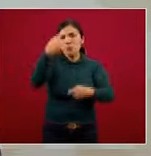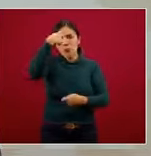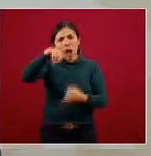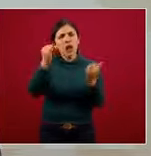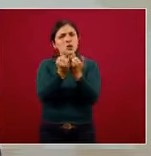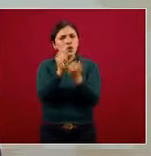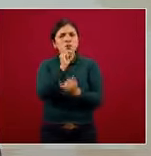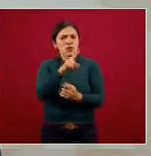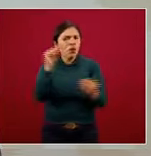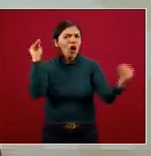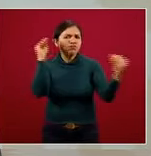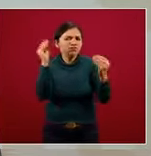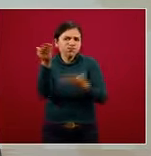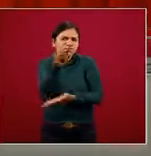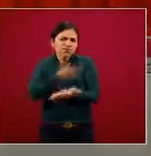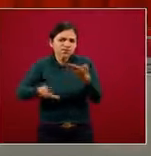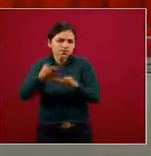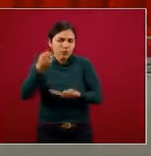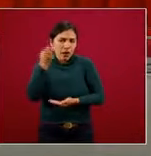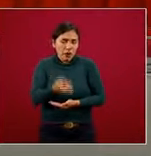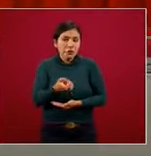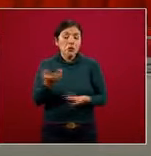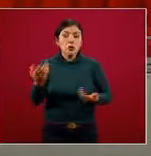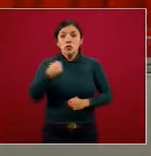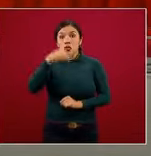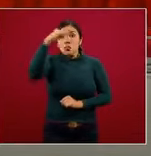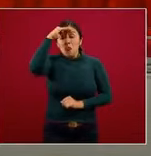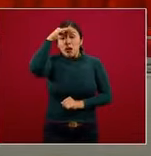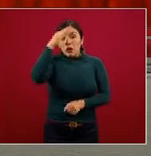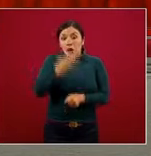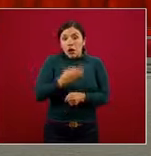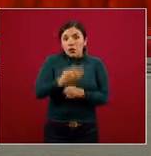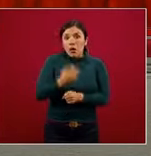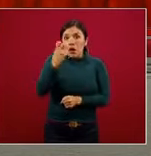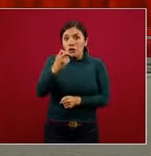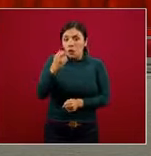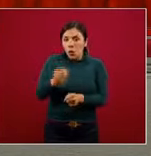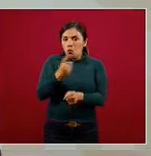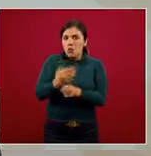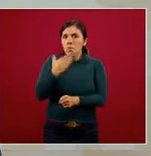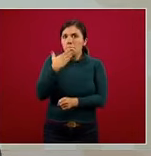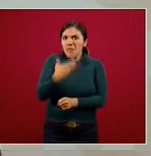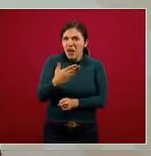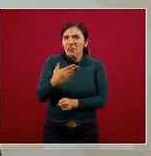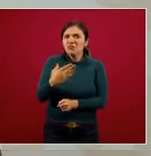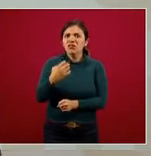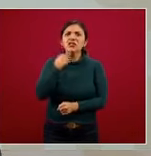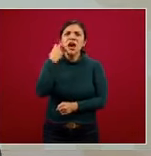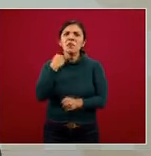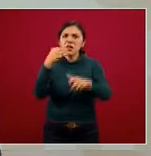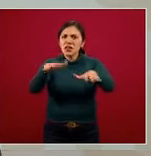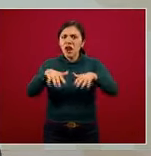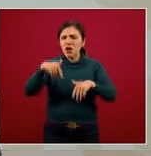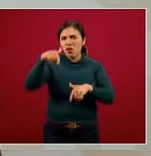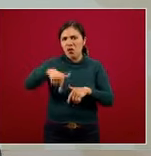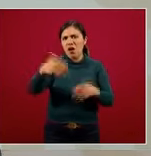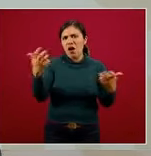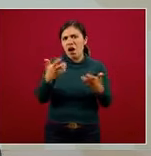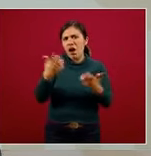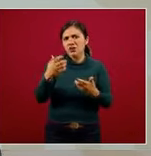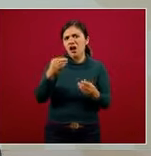entablar también este diálogo a nivel regional. Entonces, considero que fue muy oportuno el seminario que convocó esta